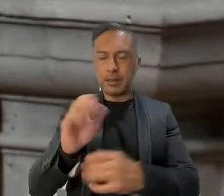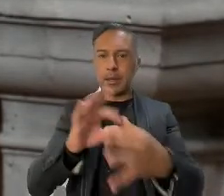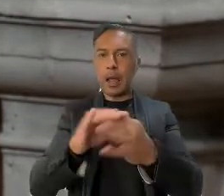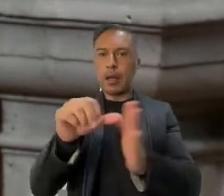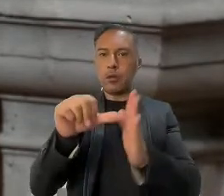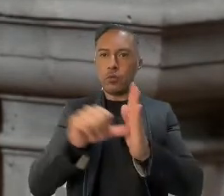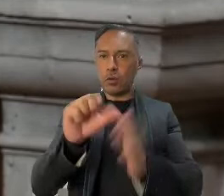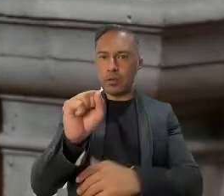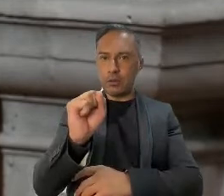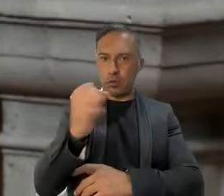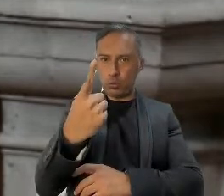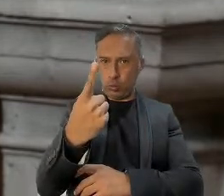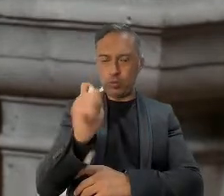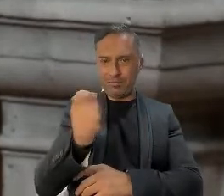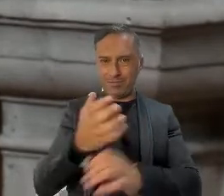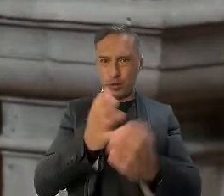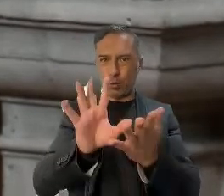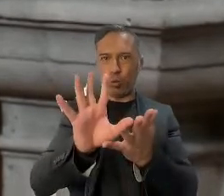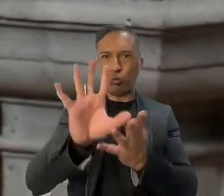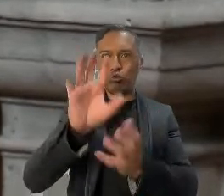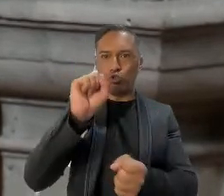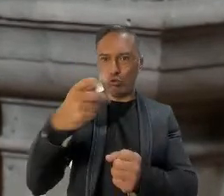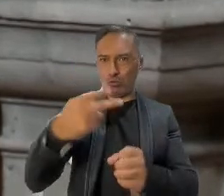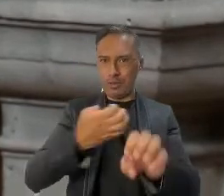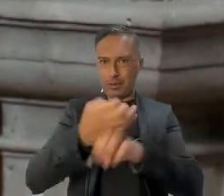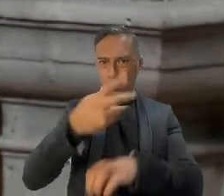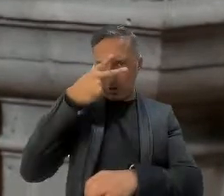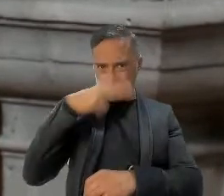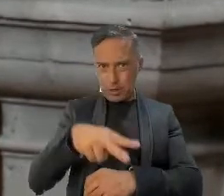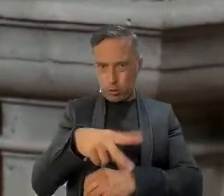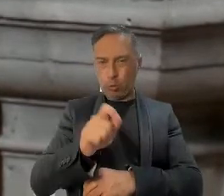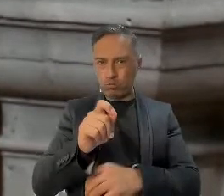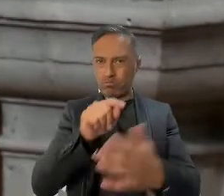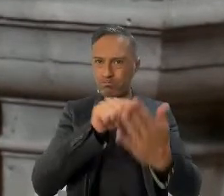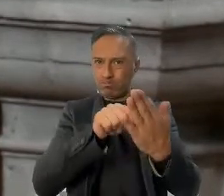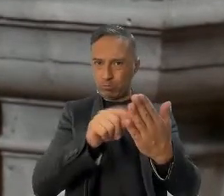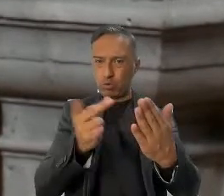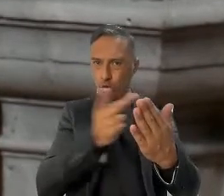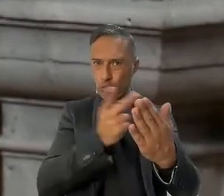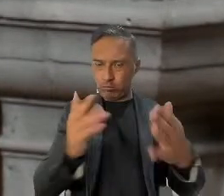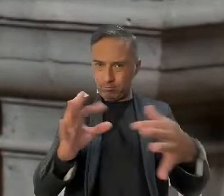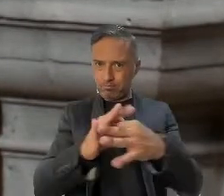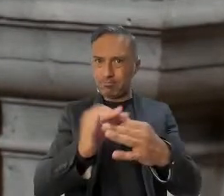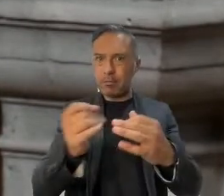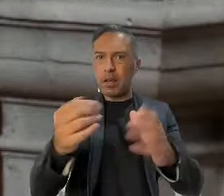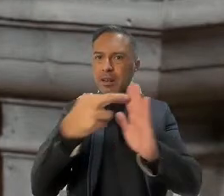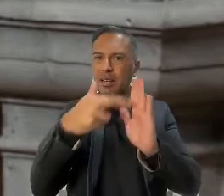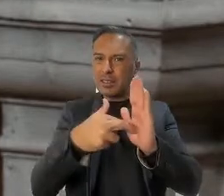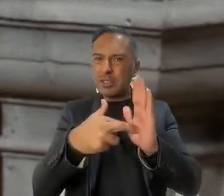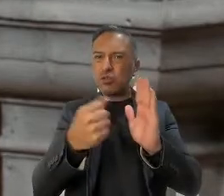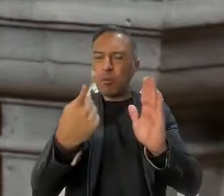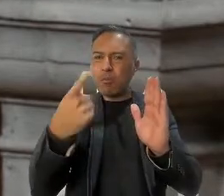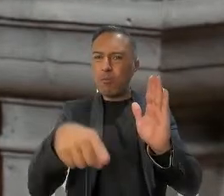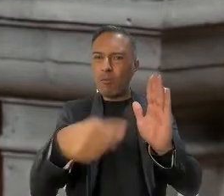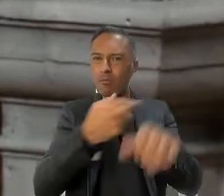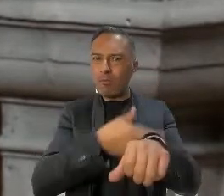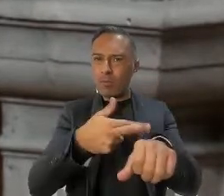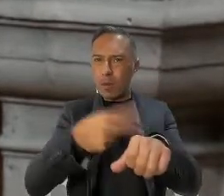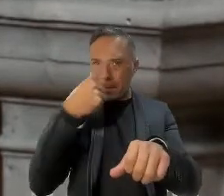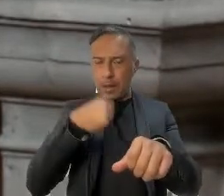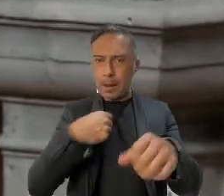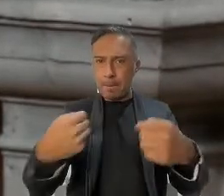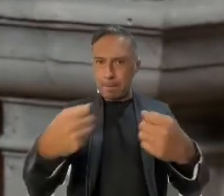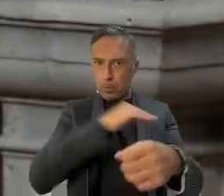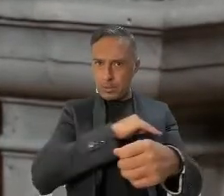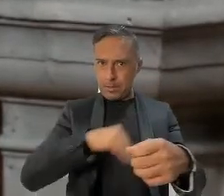la Constitución del Estado Libre y Soberano de México, que de forma conjunta establecen los requisitos y el procedimiento para la fijación de los límites municipales y